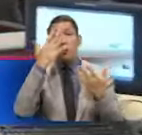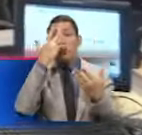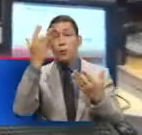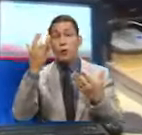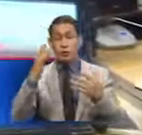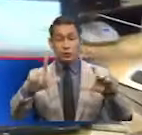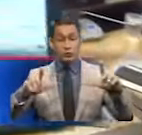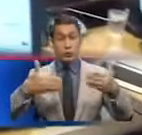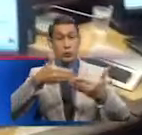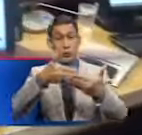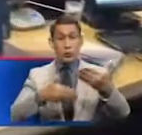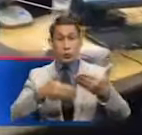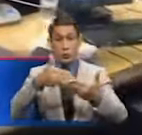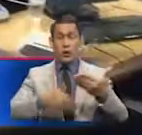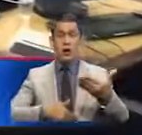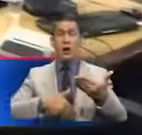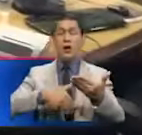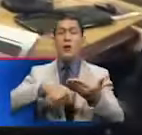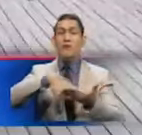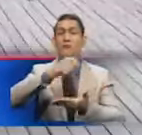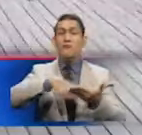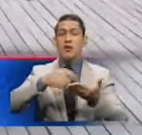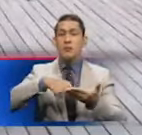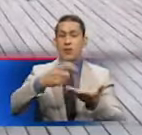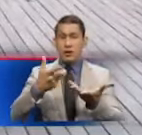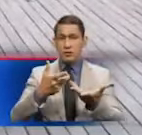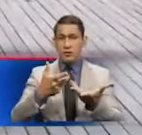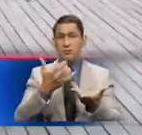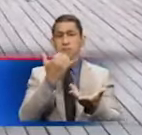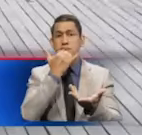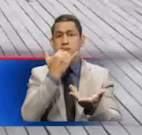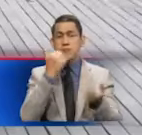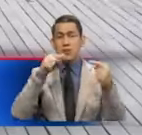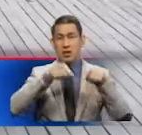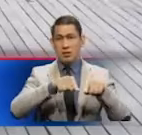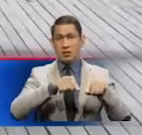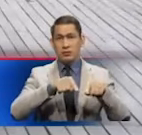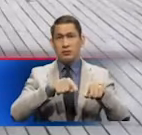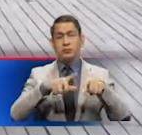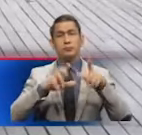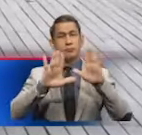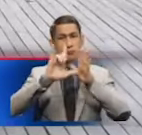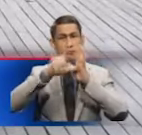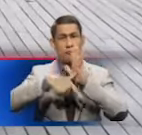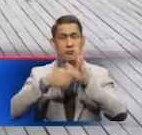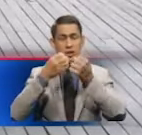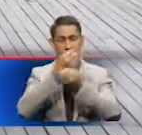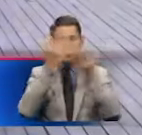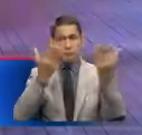que pedía justamente la incorporación de este tema. Todos los detalles aquí en la segunda emisión del noticiero.